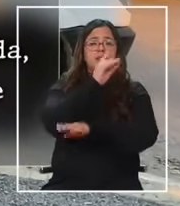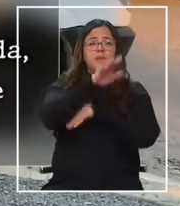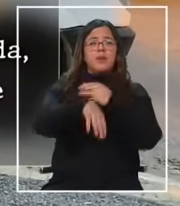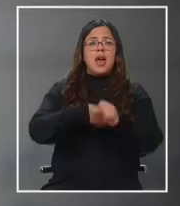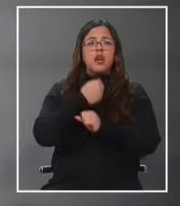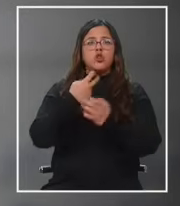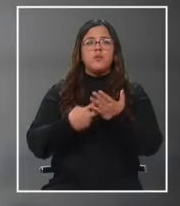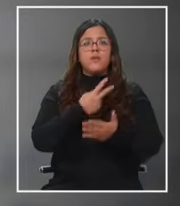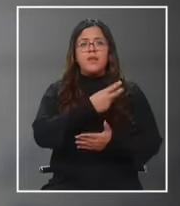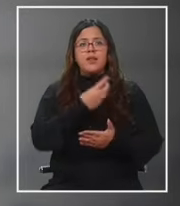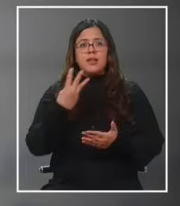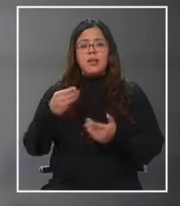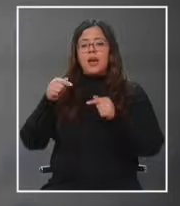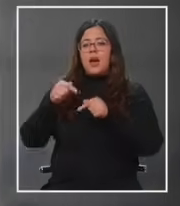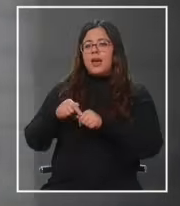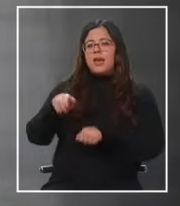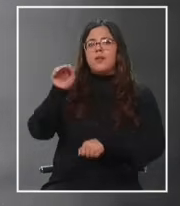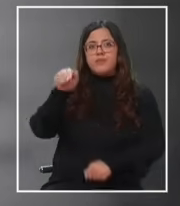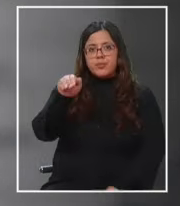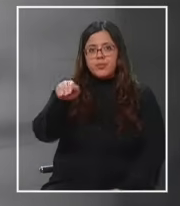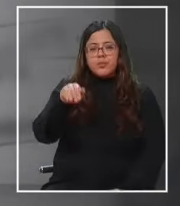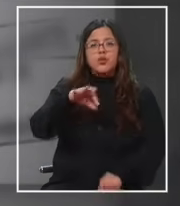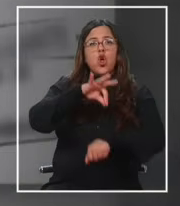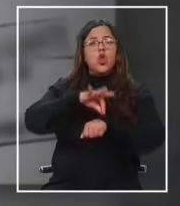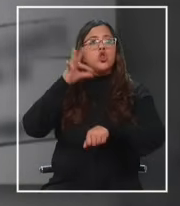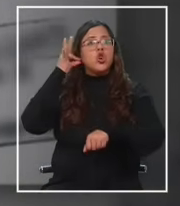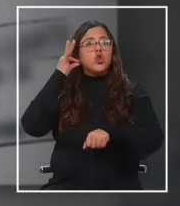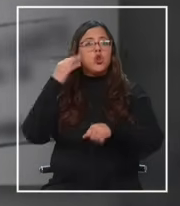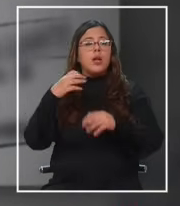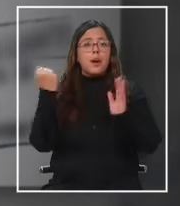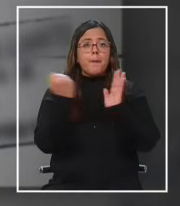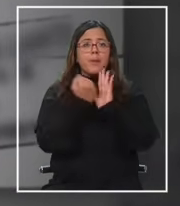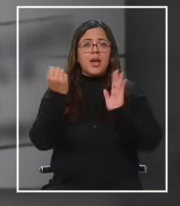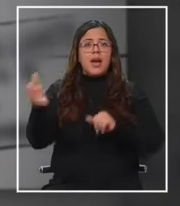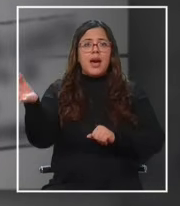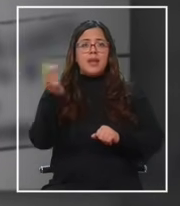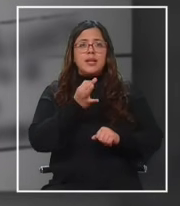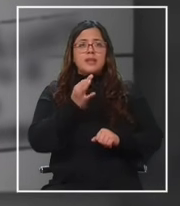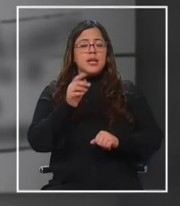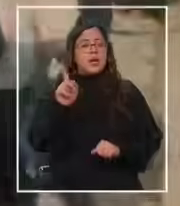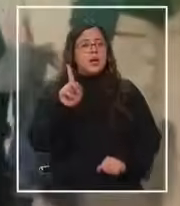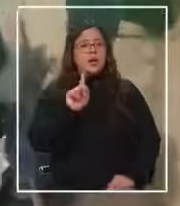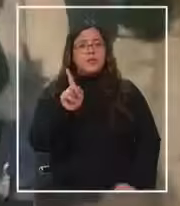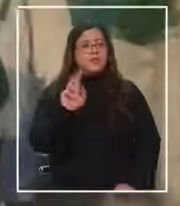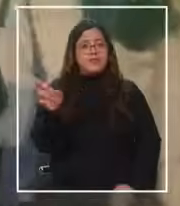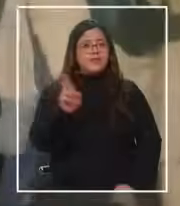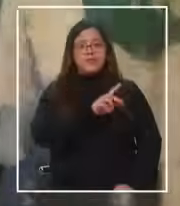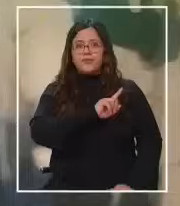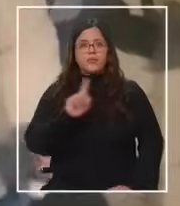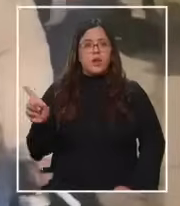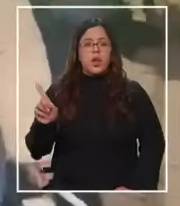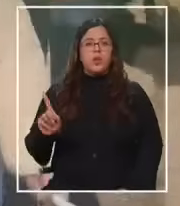2023. Pese a nuestra insistencia, la doctora que timbra la ficha descarta una entrevista.